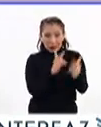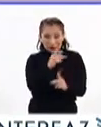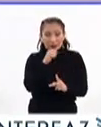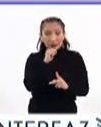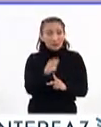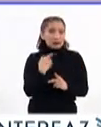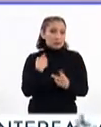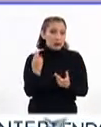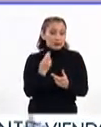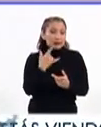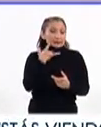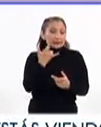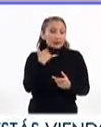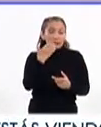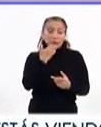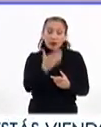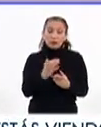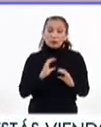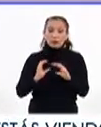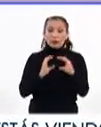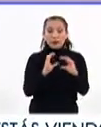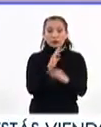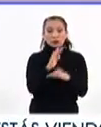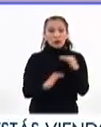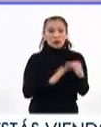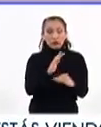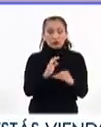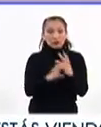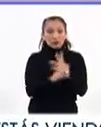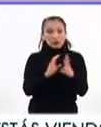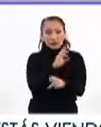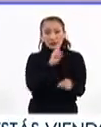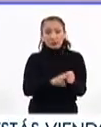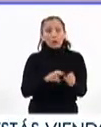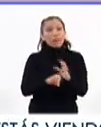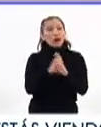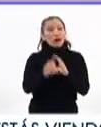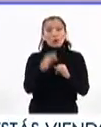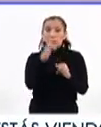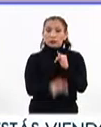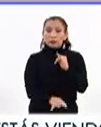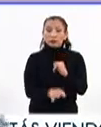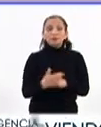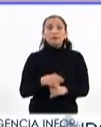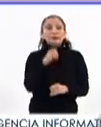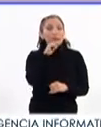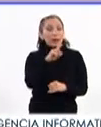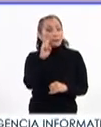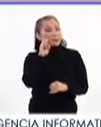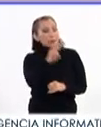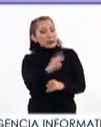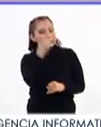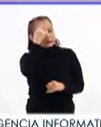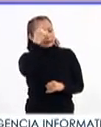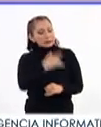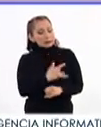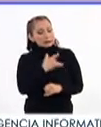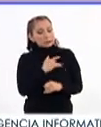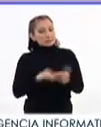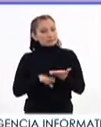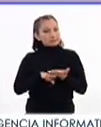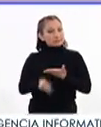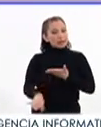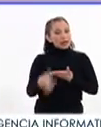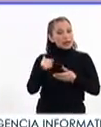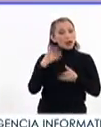práctico para aplicar esfuerzos coherentes de conservación de los recursos naturales como fin último y apostar por la conciencia y la